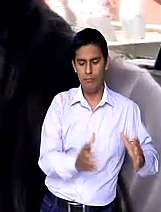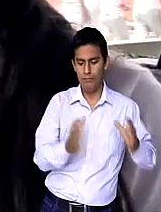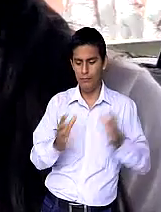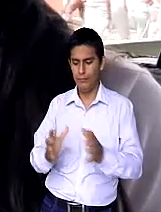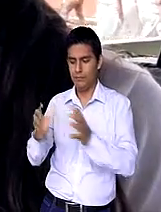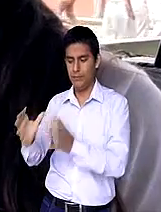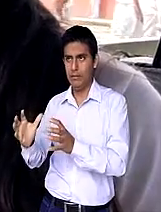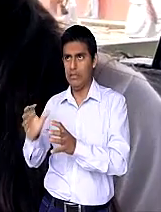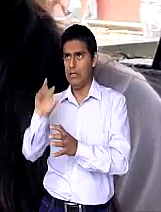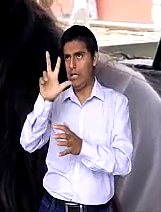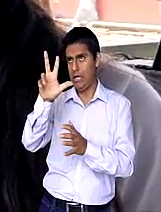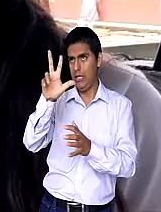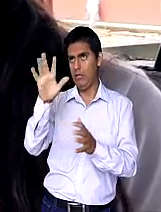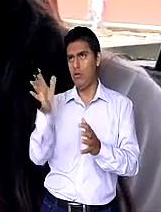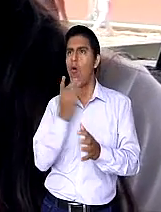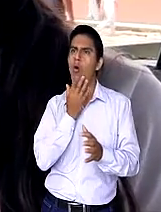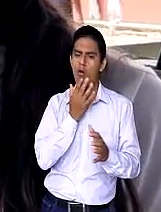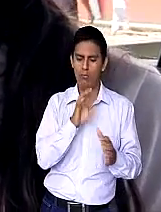los podemos